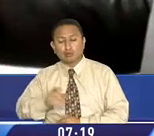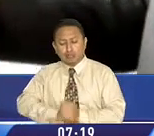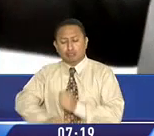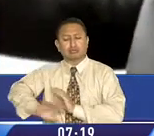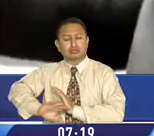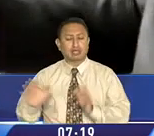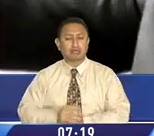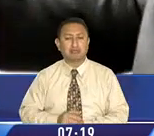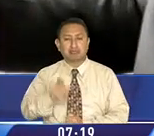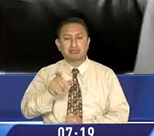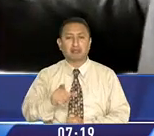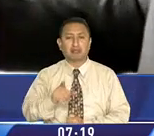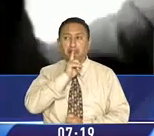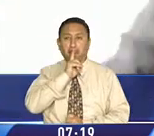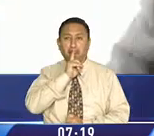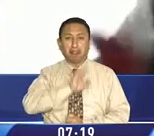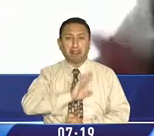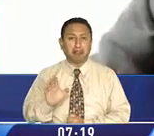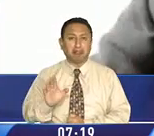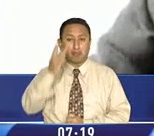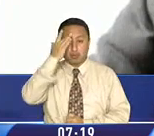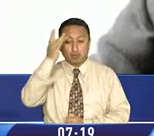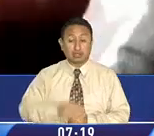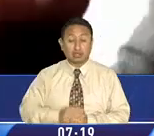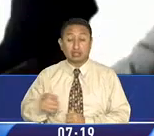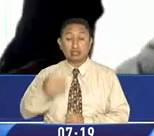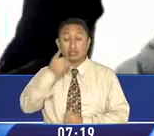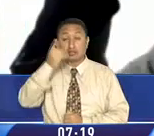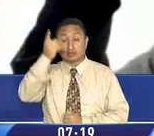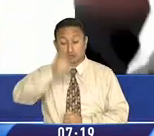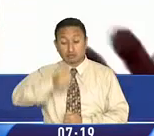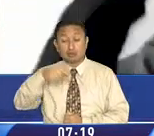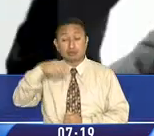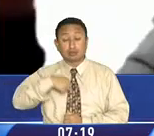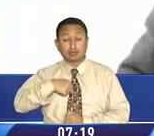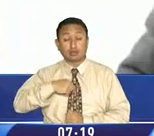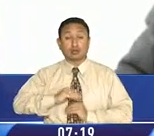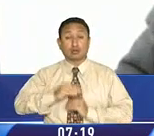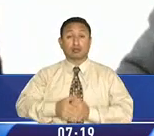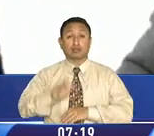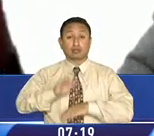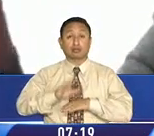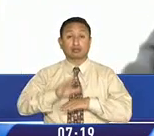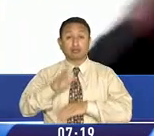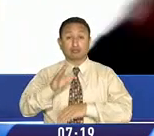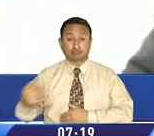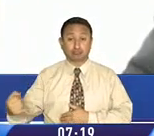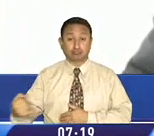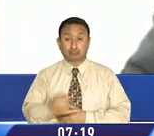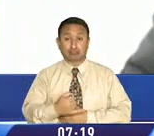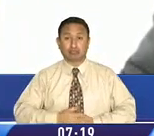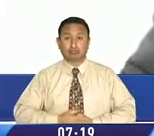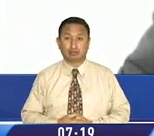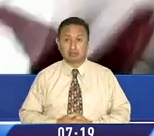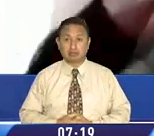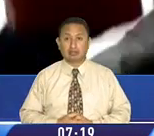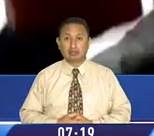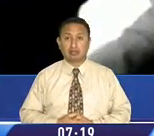Y nadie se va a enterar. Porque basta que la niña diga, estoy embarazada, producto de un aborto, no tienen que decir nada a